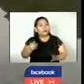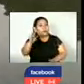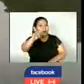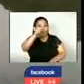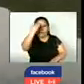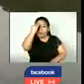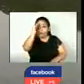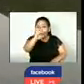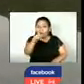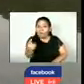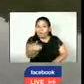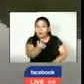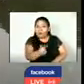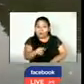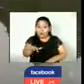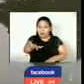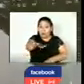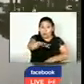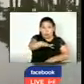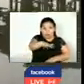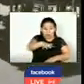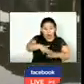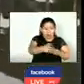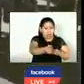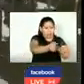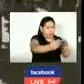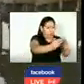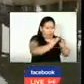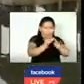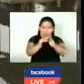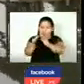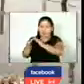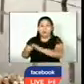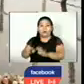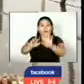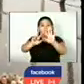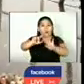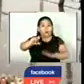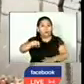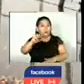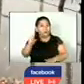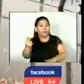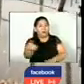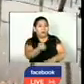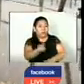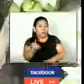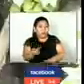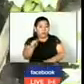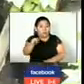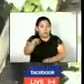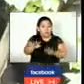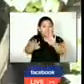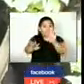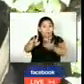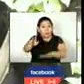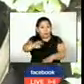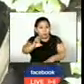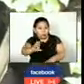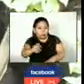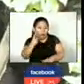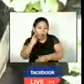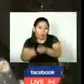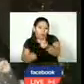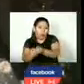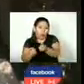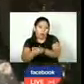conocen que en los alrededores de este lago viven más de 8000 habitantes y el 98 de ellos evacúan los desechos